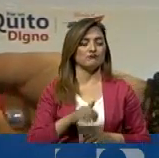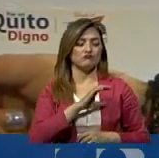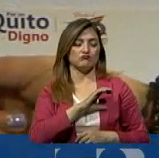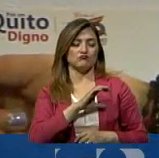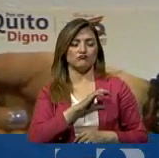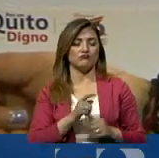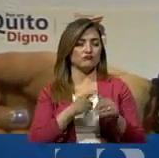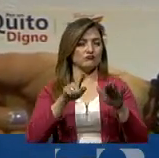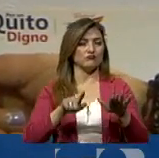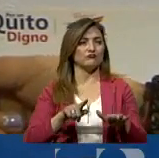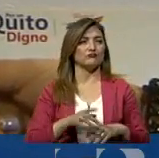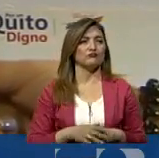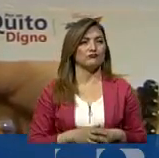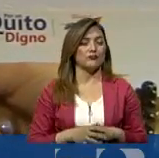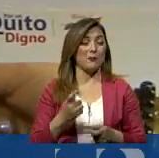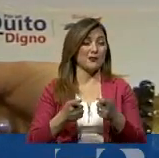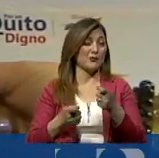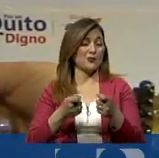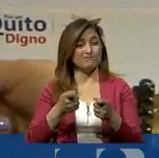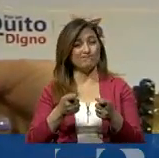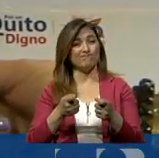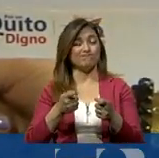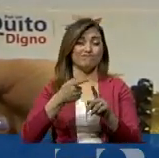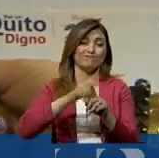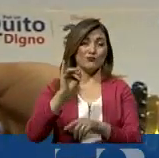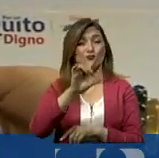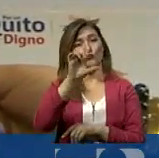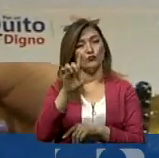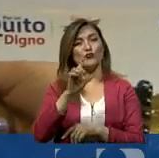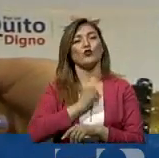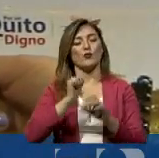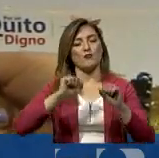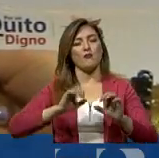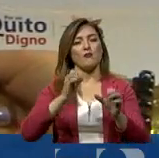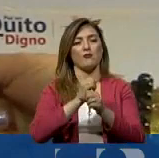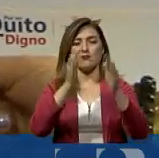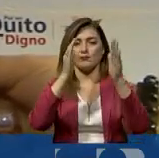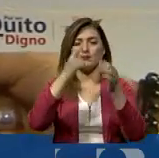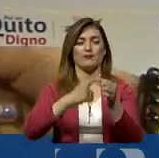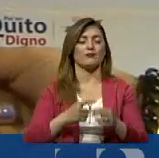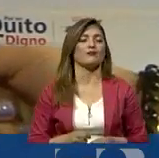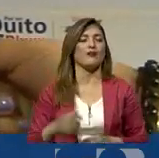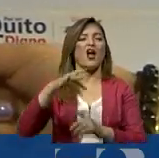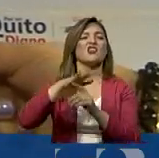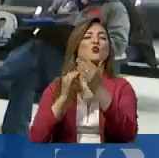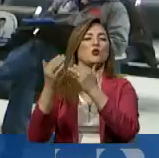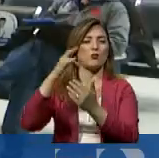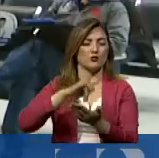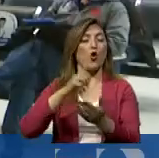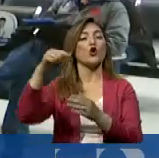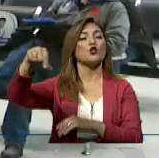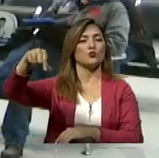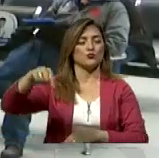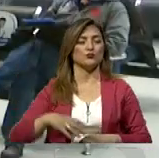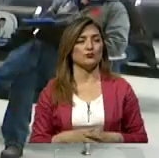diera en el primer semestre, pero si vende su vehículo, vamos a decir, en el mes de julio, ya lo podemos atender en los patios del Bicentenario o Quitumbe. Si no